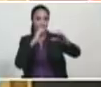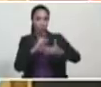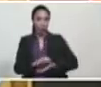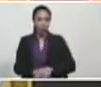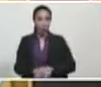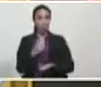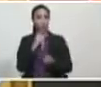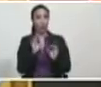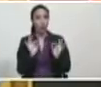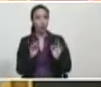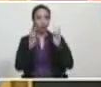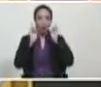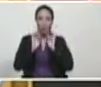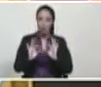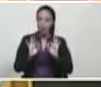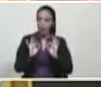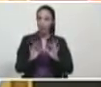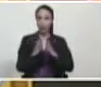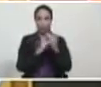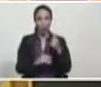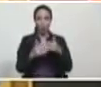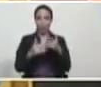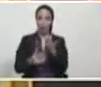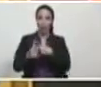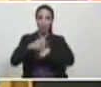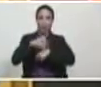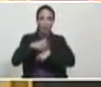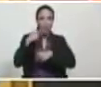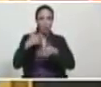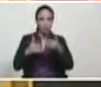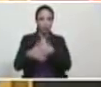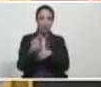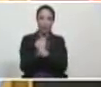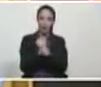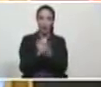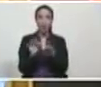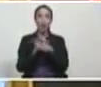del autobús, del autobusete, del mototaxi,